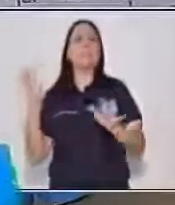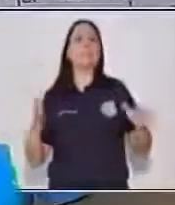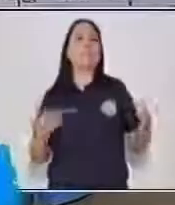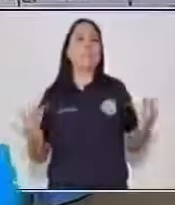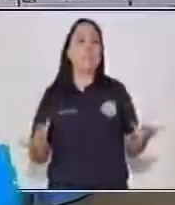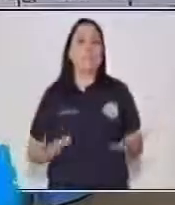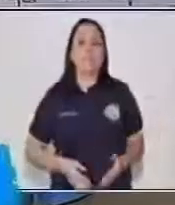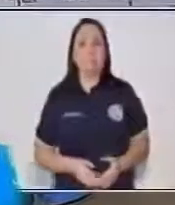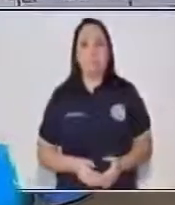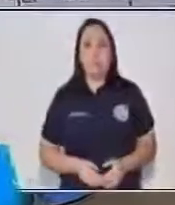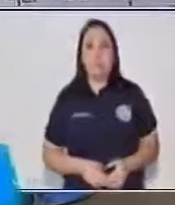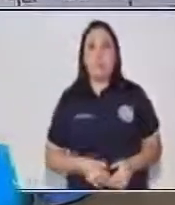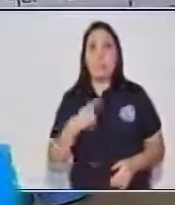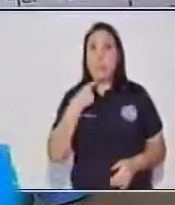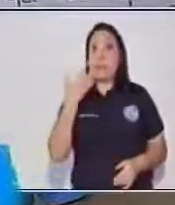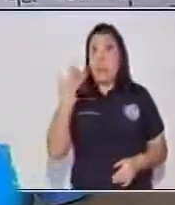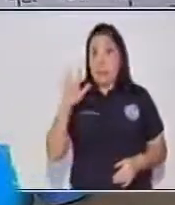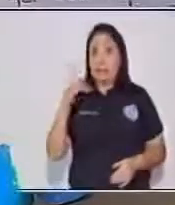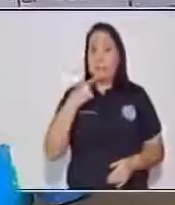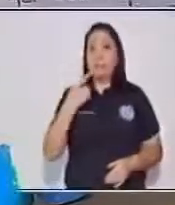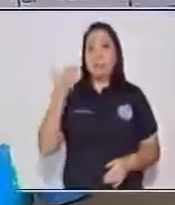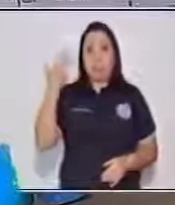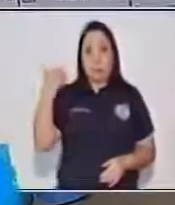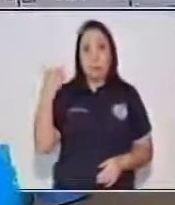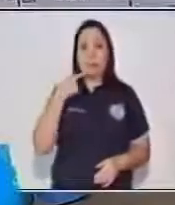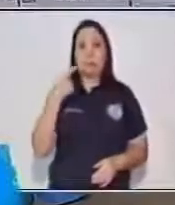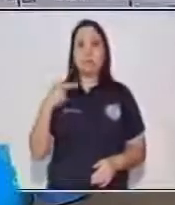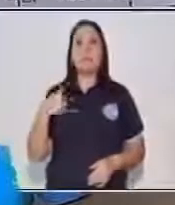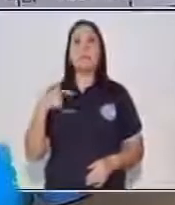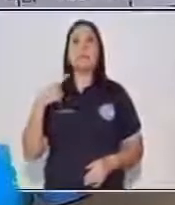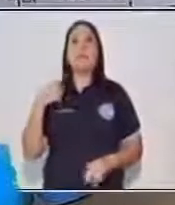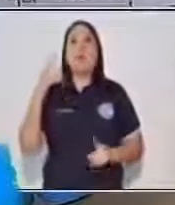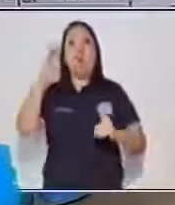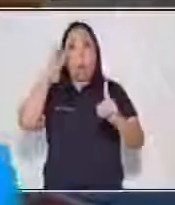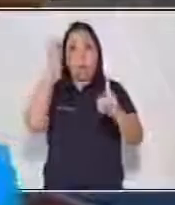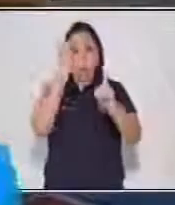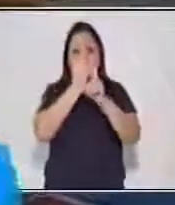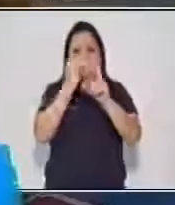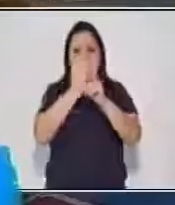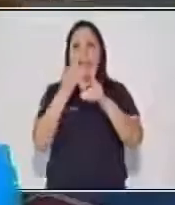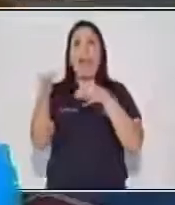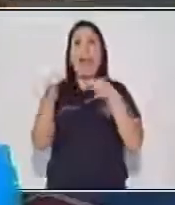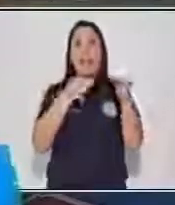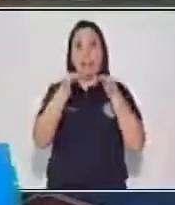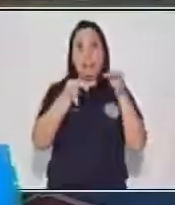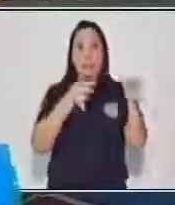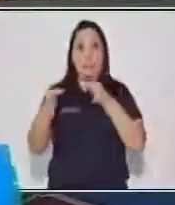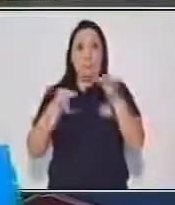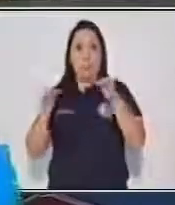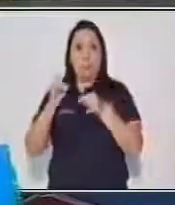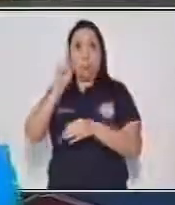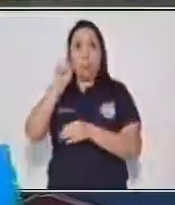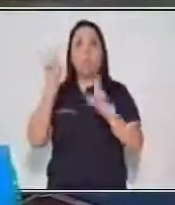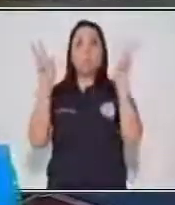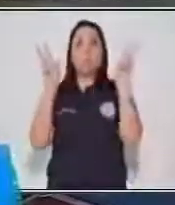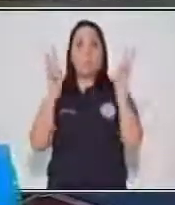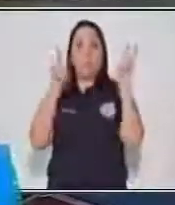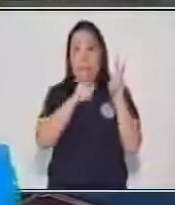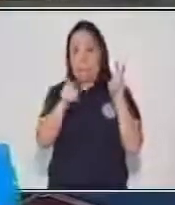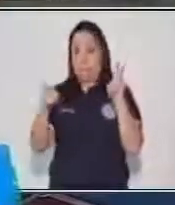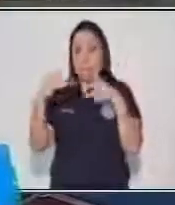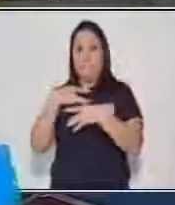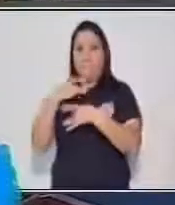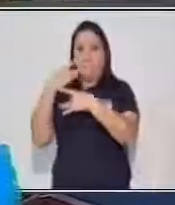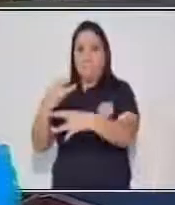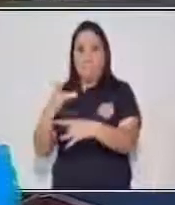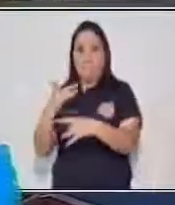finalidad. Como te lo dije anteriormente, una de las finalidades es explicar un tema del cual se tenga interés y